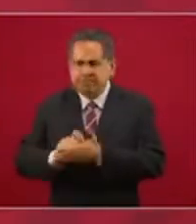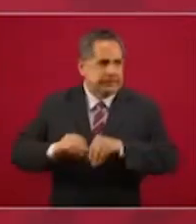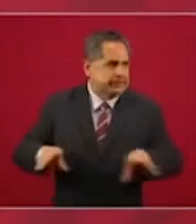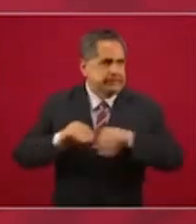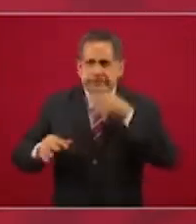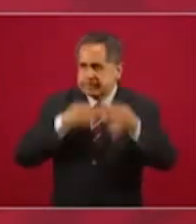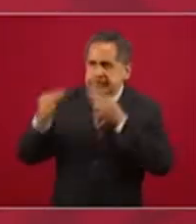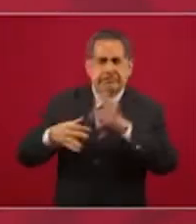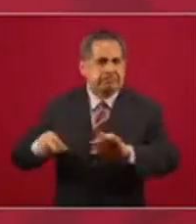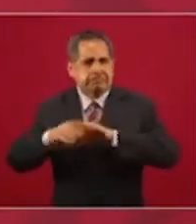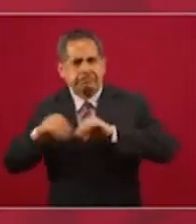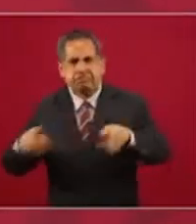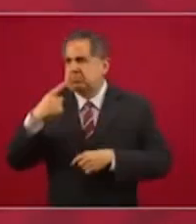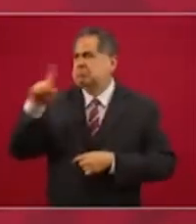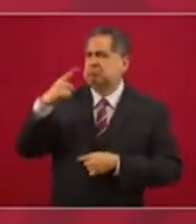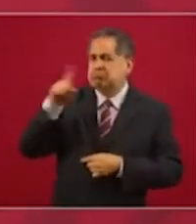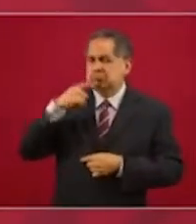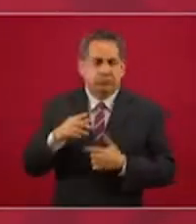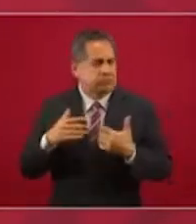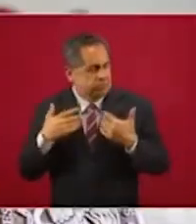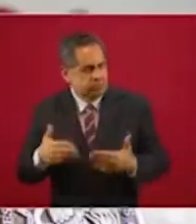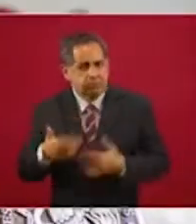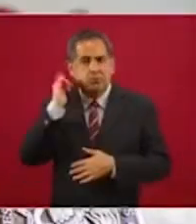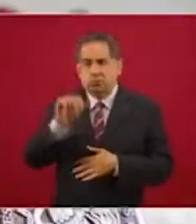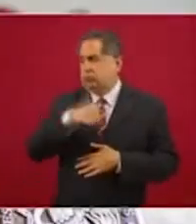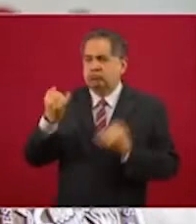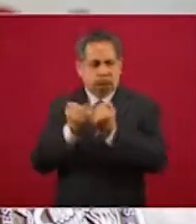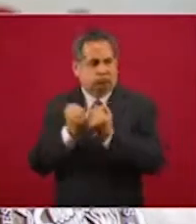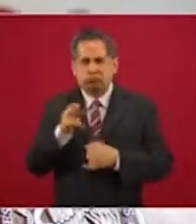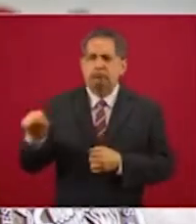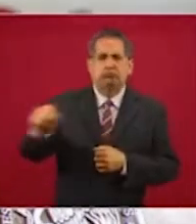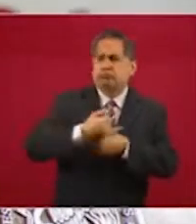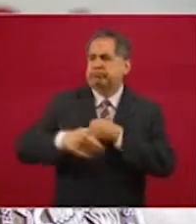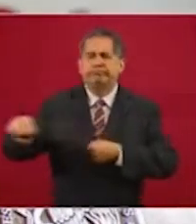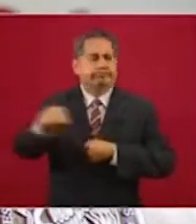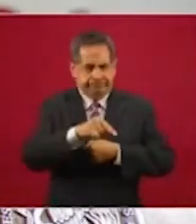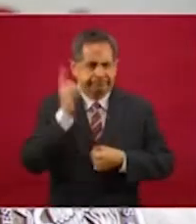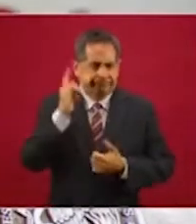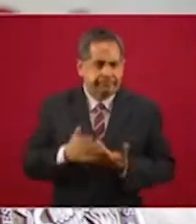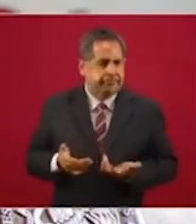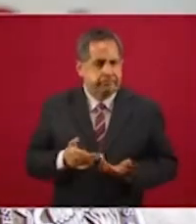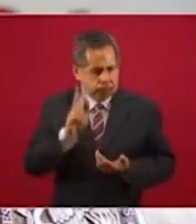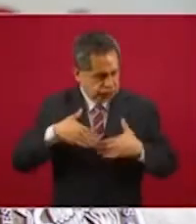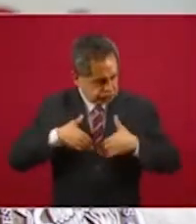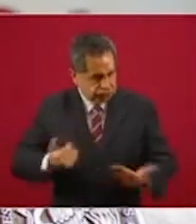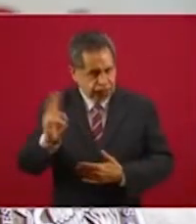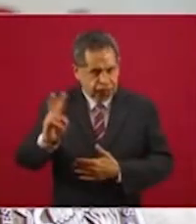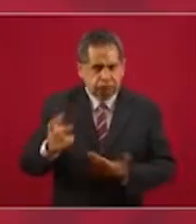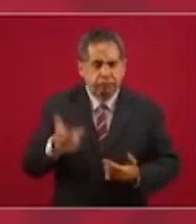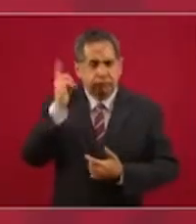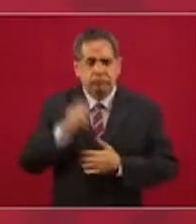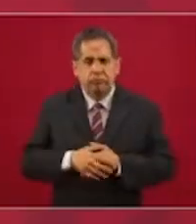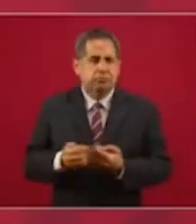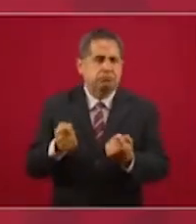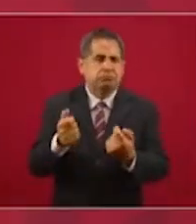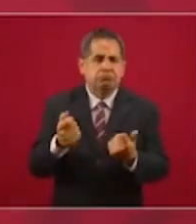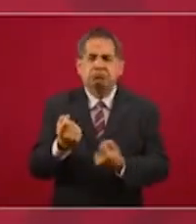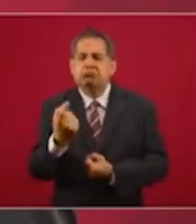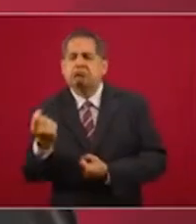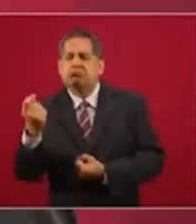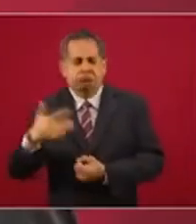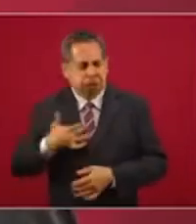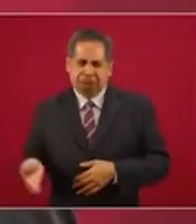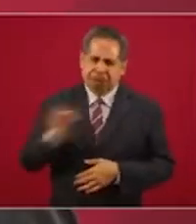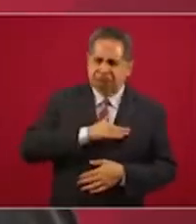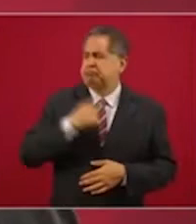informando sigue denunciando y ojalá y otros periodistas porque hablando en plata son muy pocos los